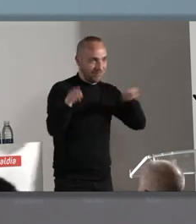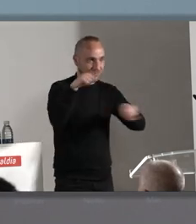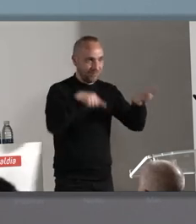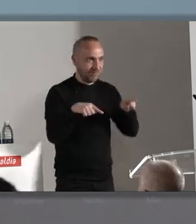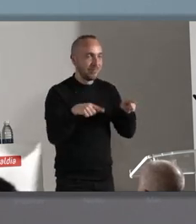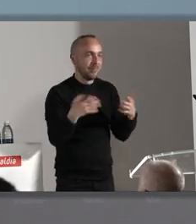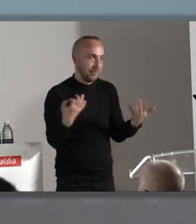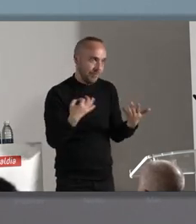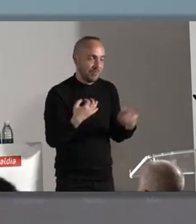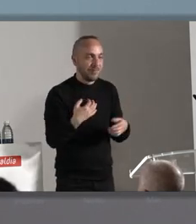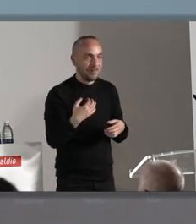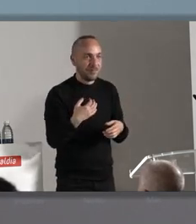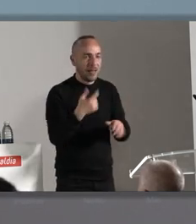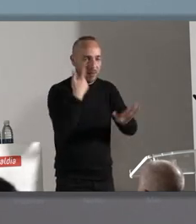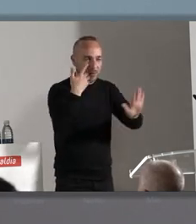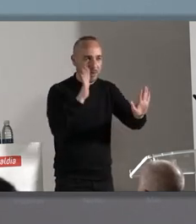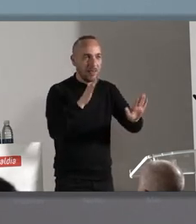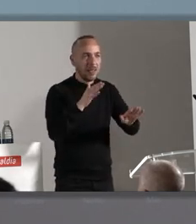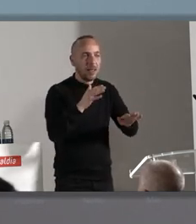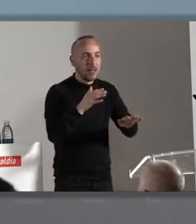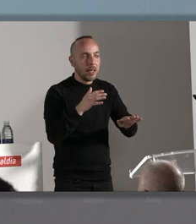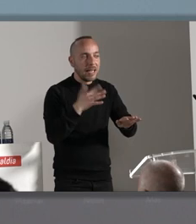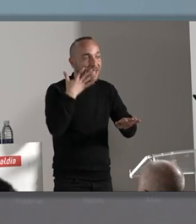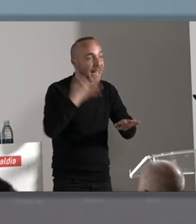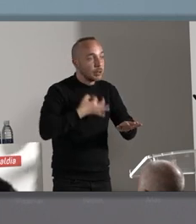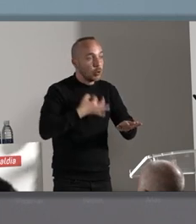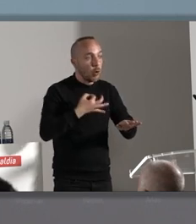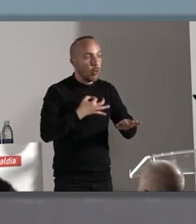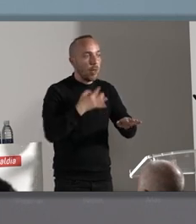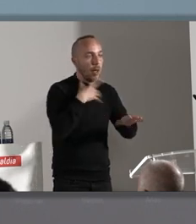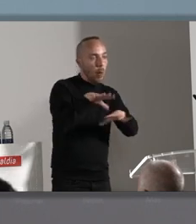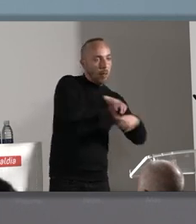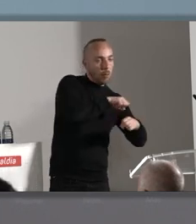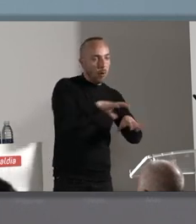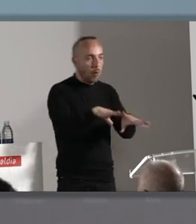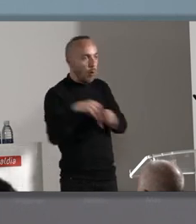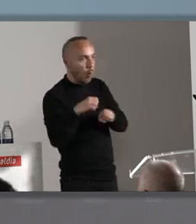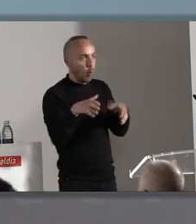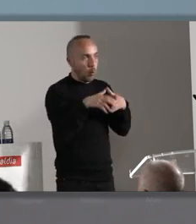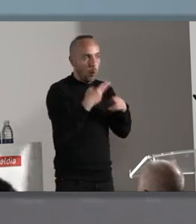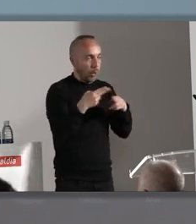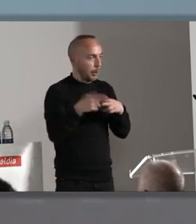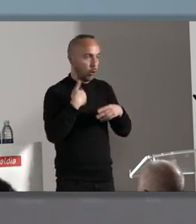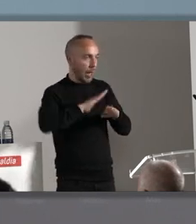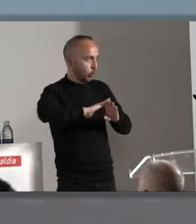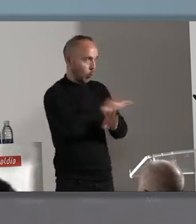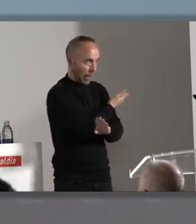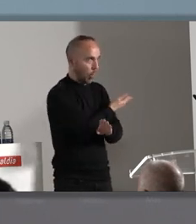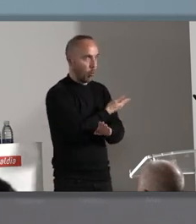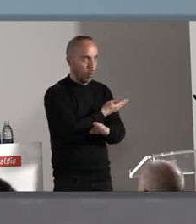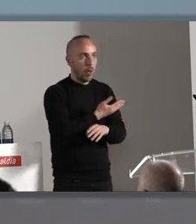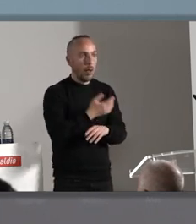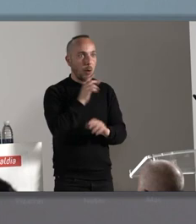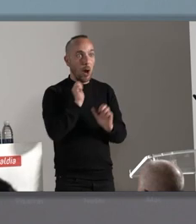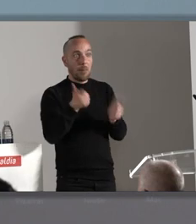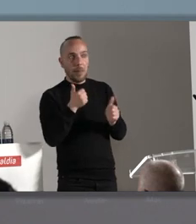Por cierto, creo que el riesgo de asimilación a uno u otro espacio político, esto ha sido superado pero es un reto que al principio pues teníamos